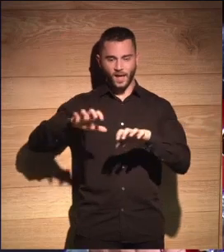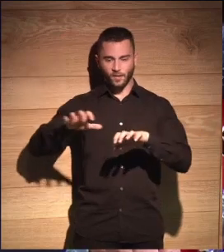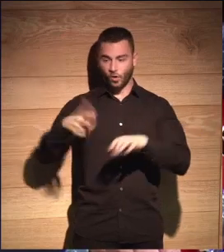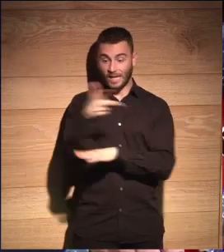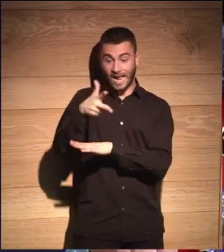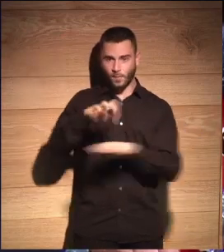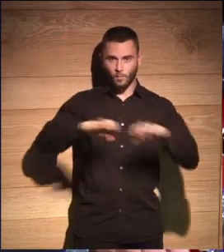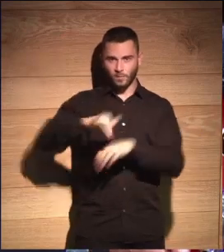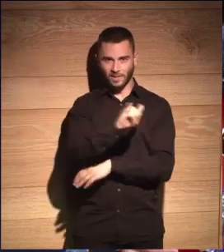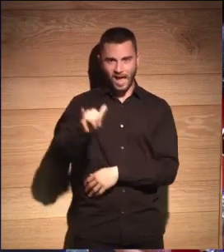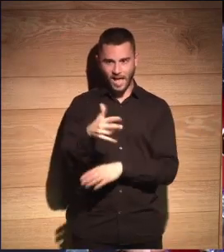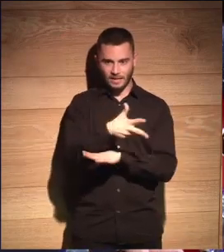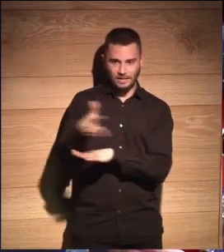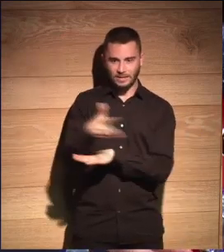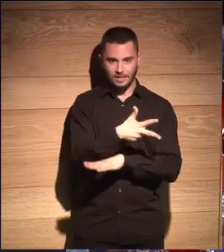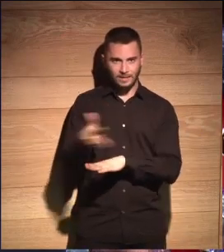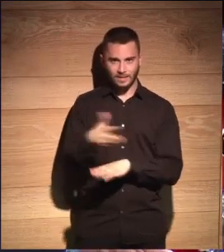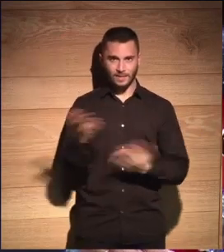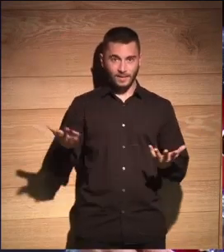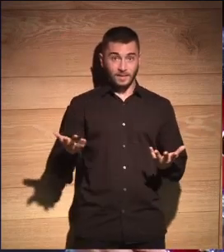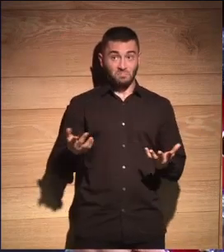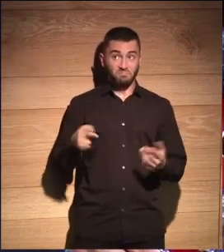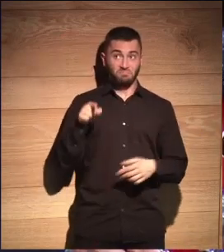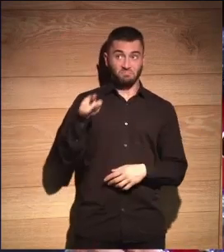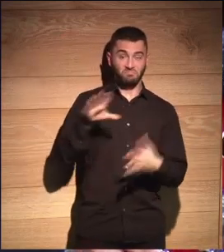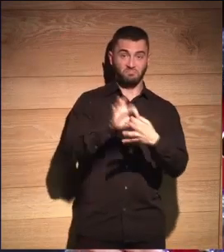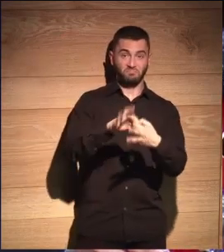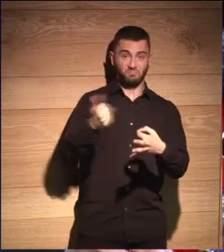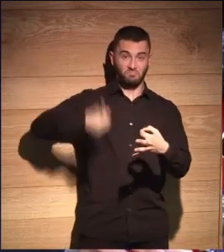movimiento. Y nos encajó más, curiosamente, aunque sea